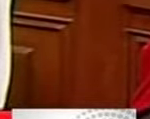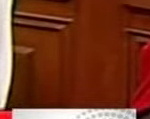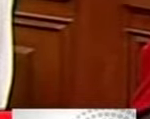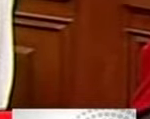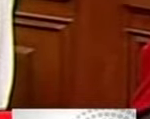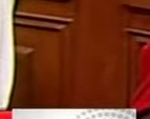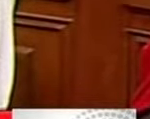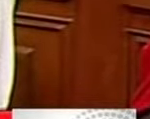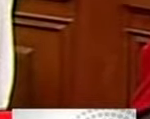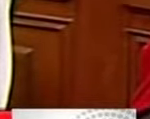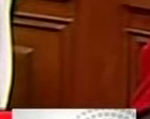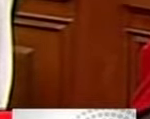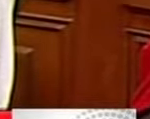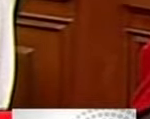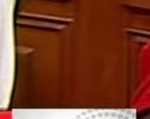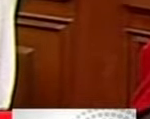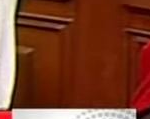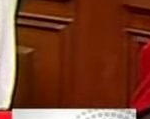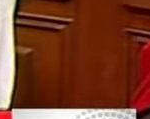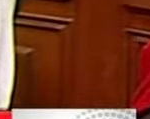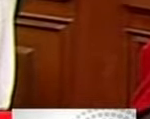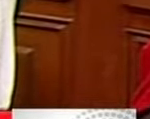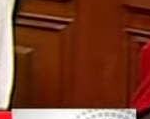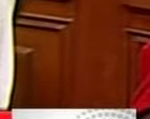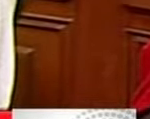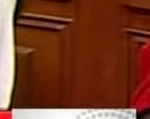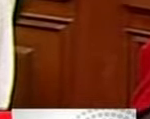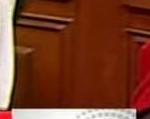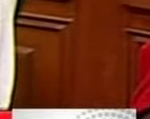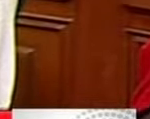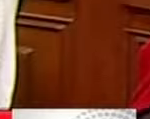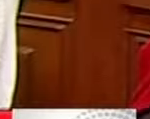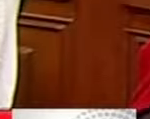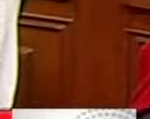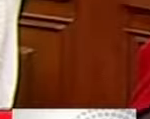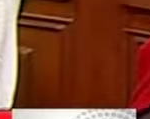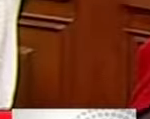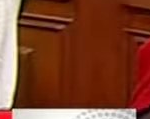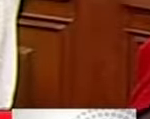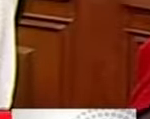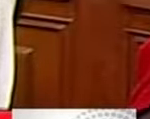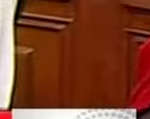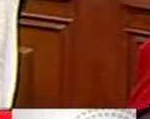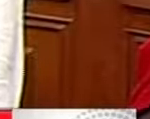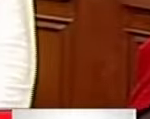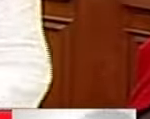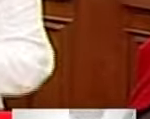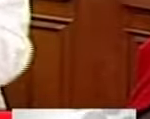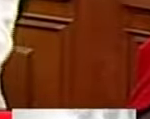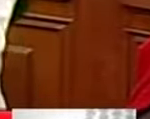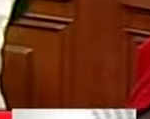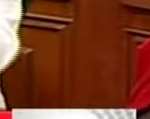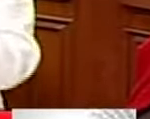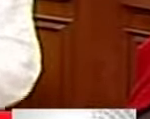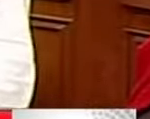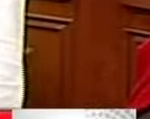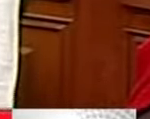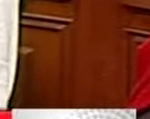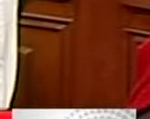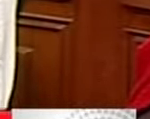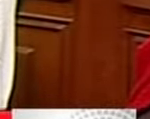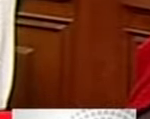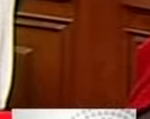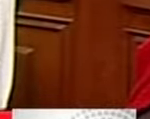un nuevo pacto social. Porque consideramos desde la bancada de Juntos por el Perú que respondemos a la